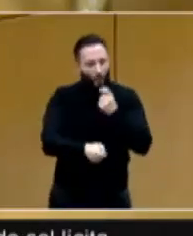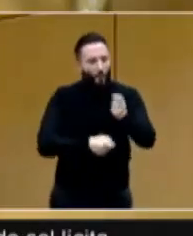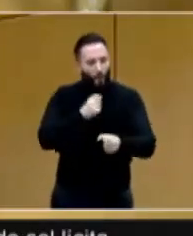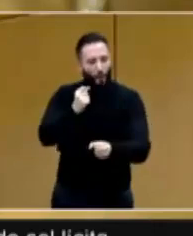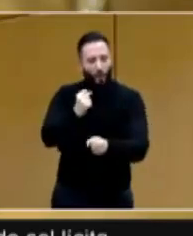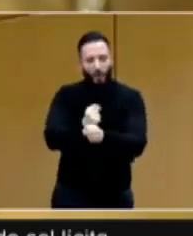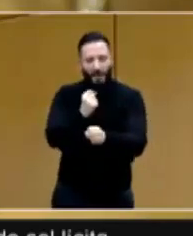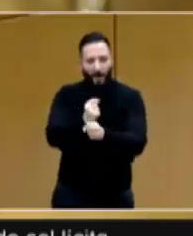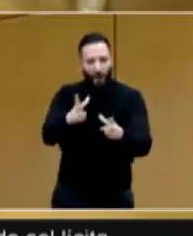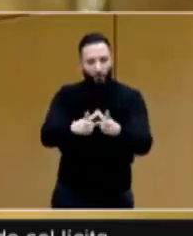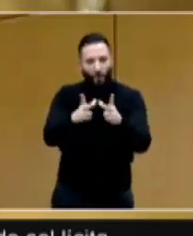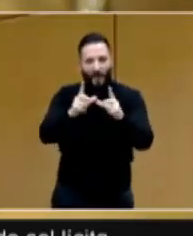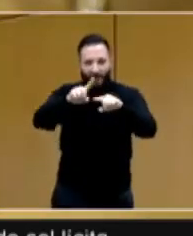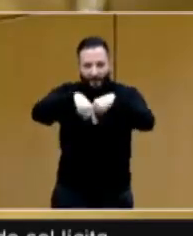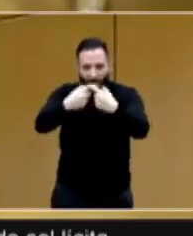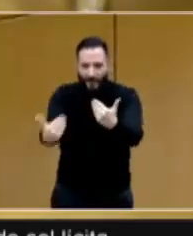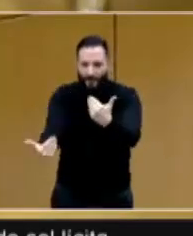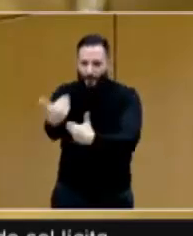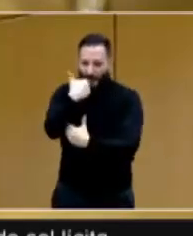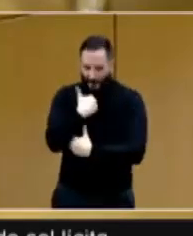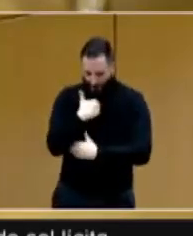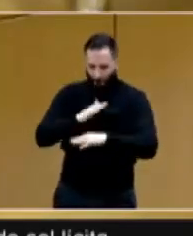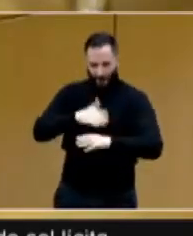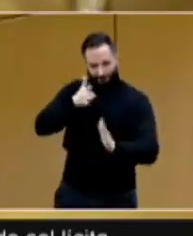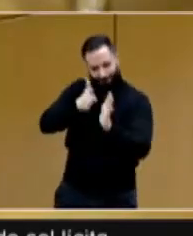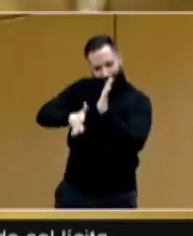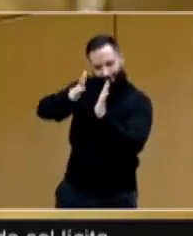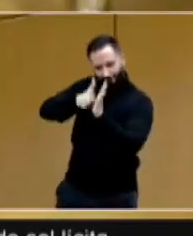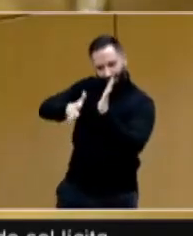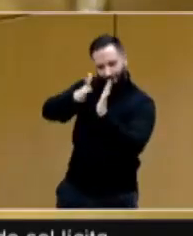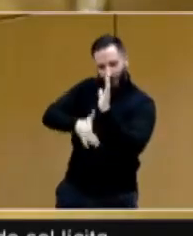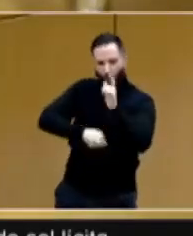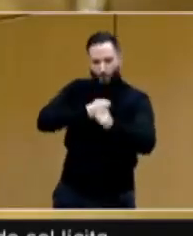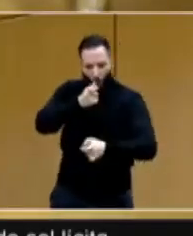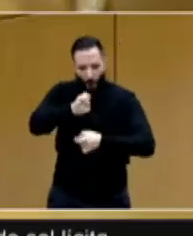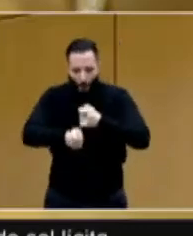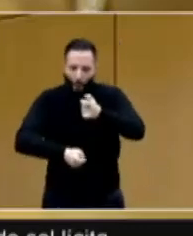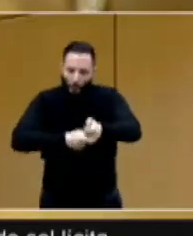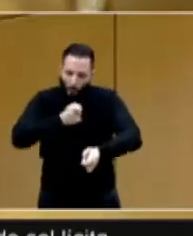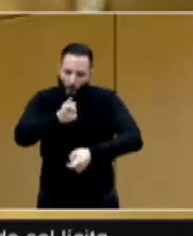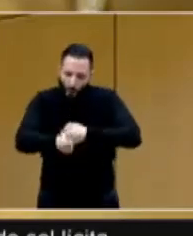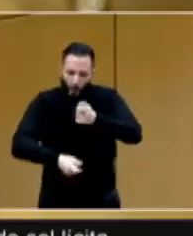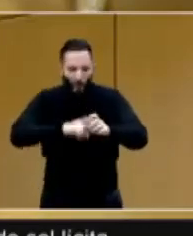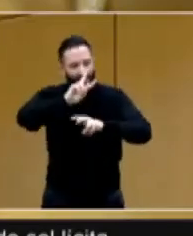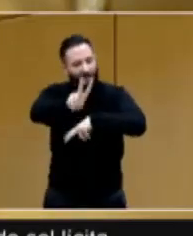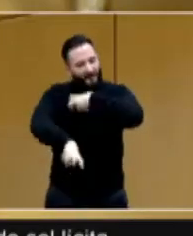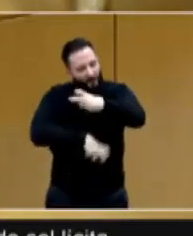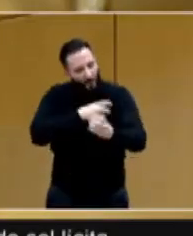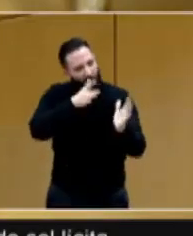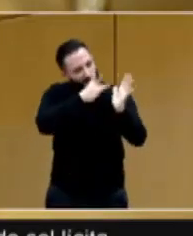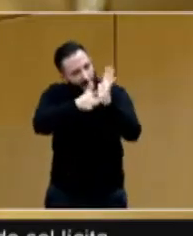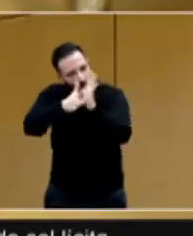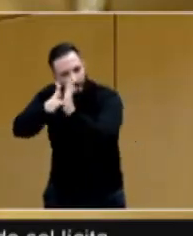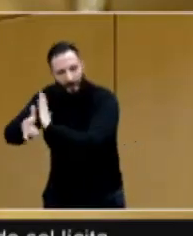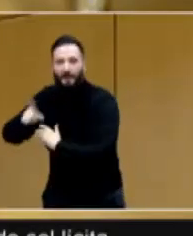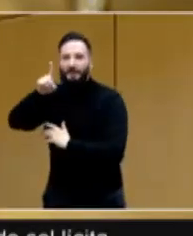Oiga yo quiero que incapaciten y esto ha seguido ocurriendo conforme poco a poco vamos todos leyendo esta reforma Bueno pues se ha realizado una